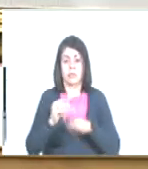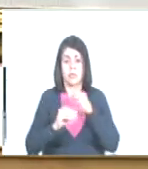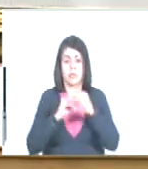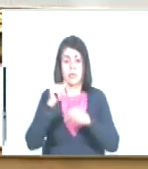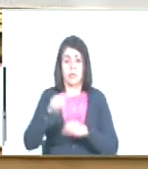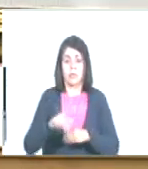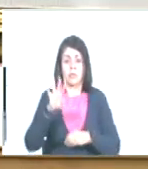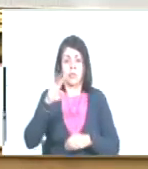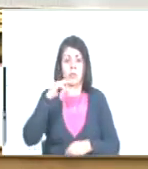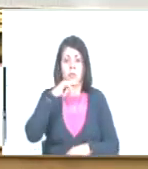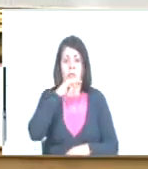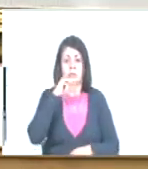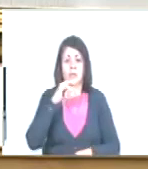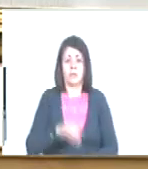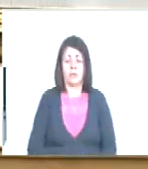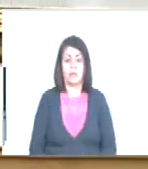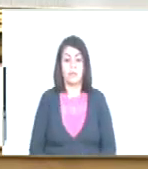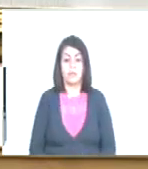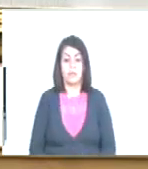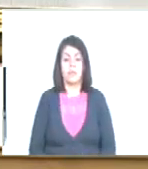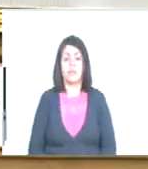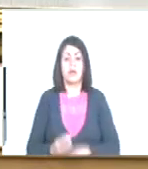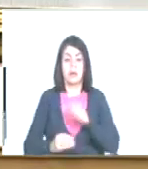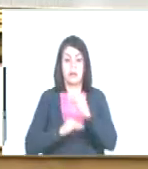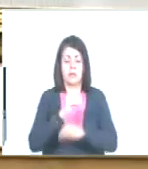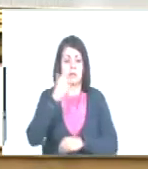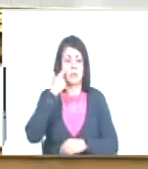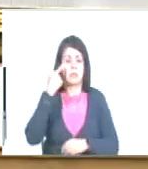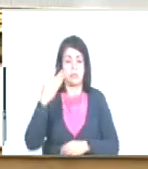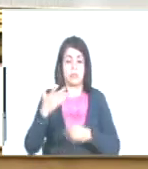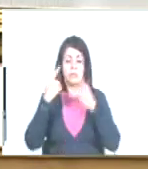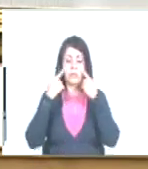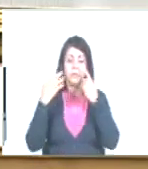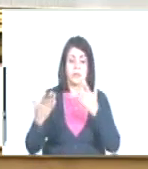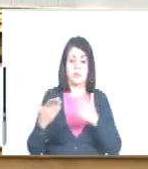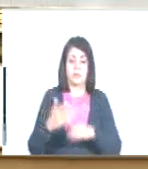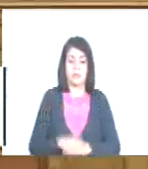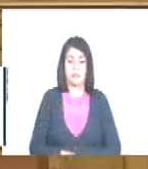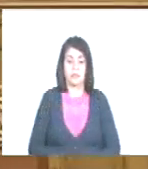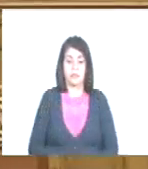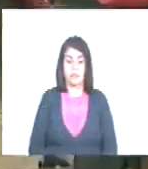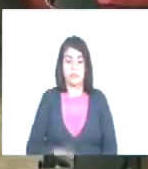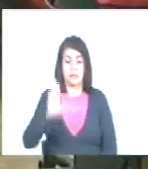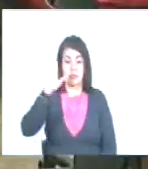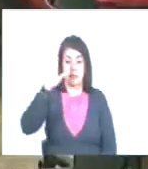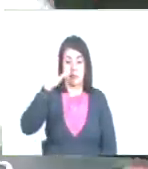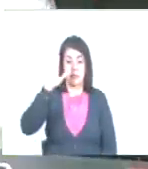aquel 4 de octubre del año 2012, sírvanse a manifestarlo con la señal de costumbre.